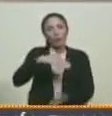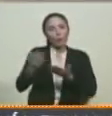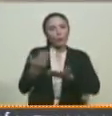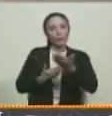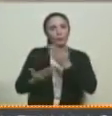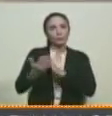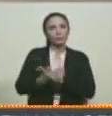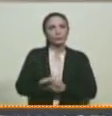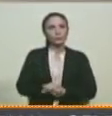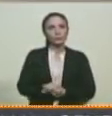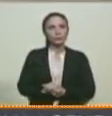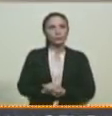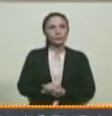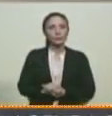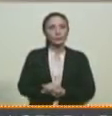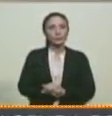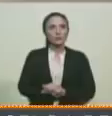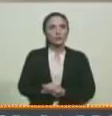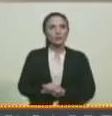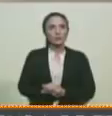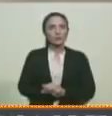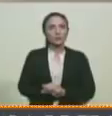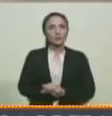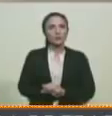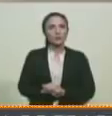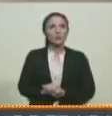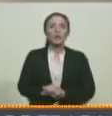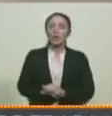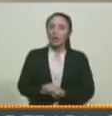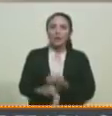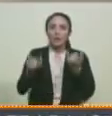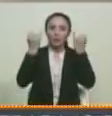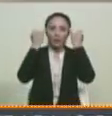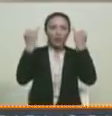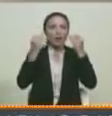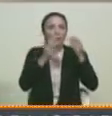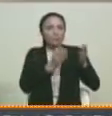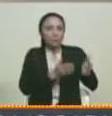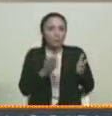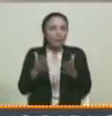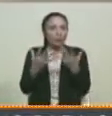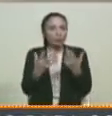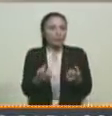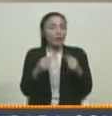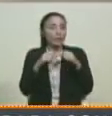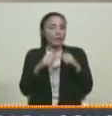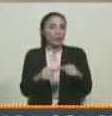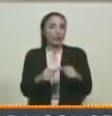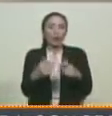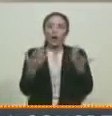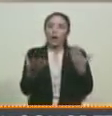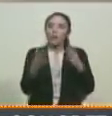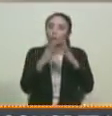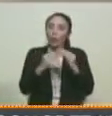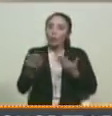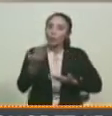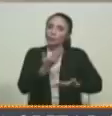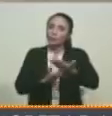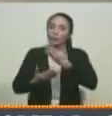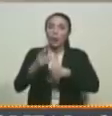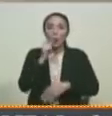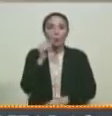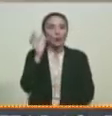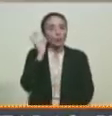Un intento sólido, firme, para el reencuentro y la reconciliación de todos los venezolanos y